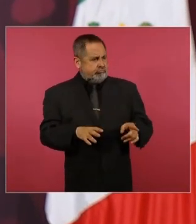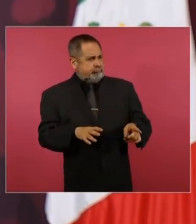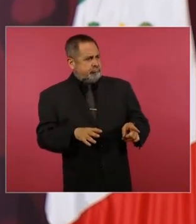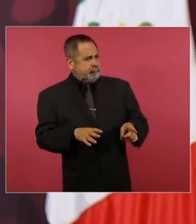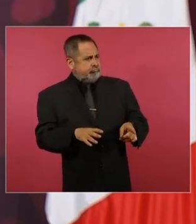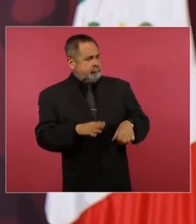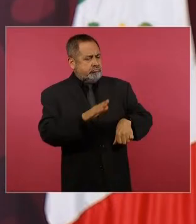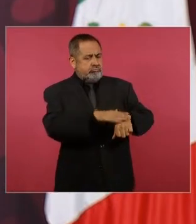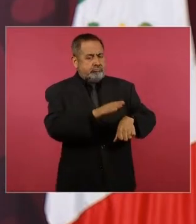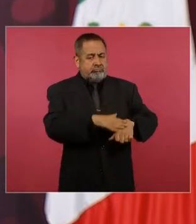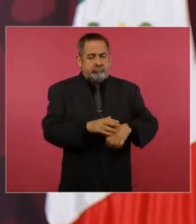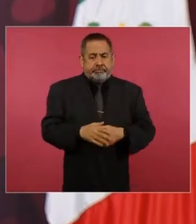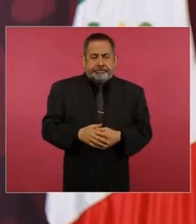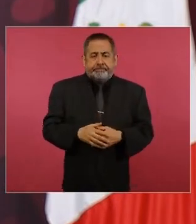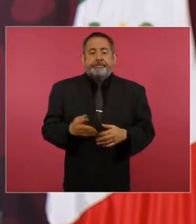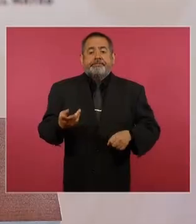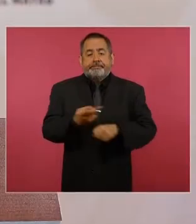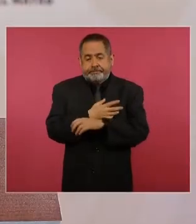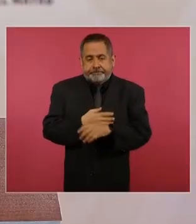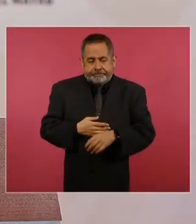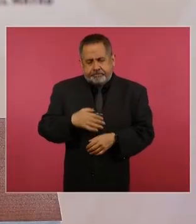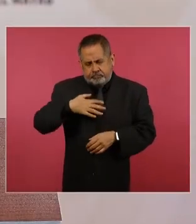pues decidieron